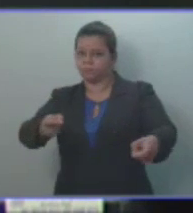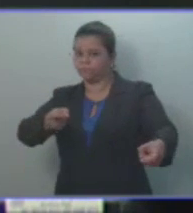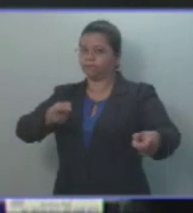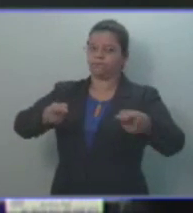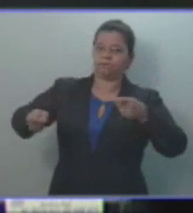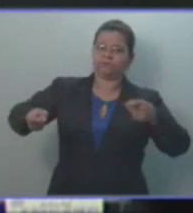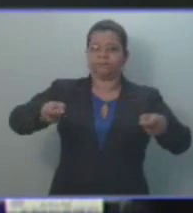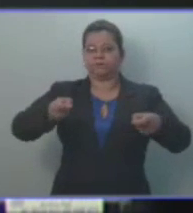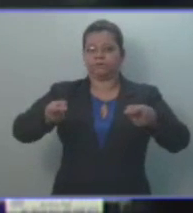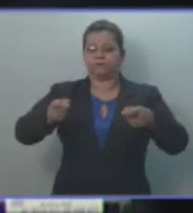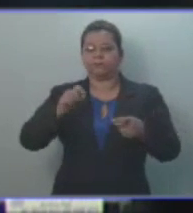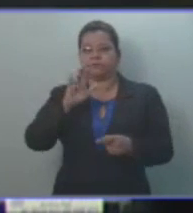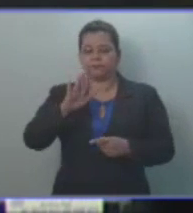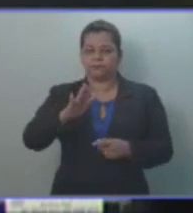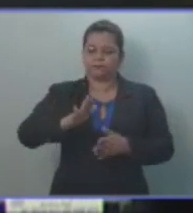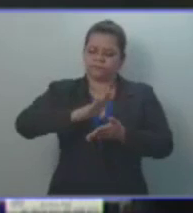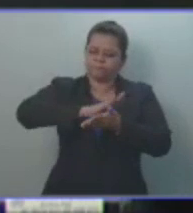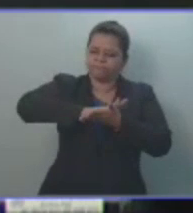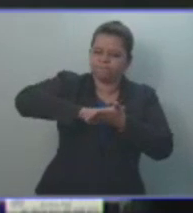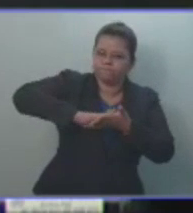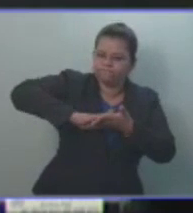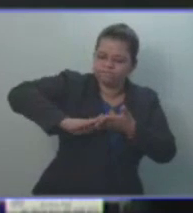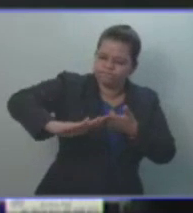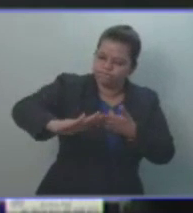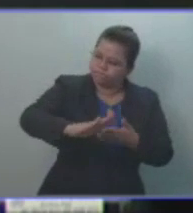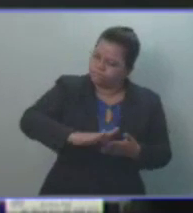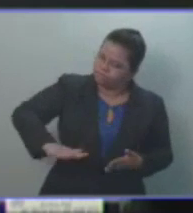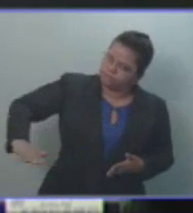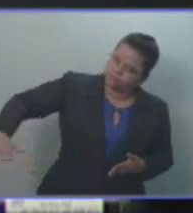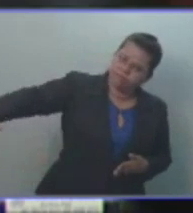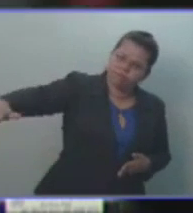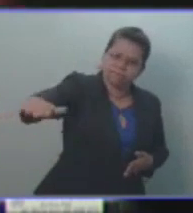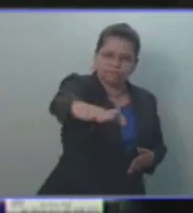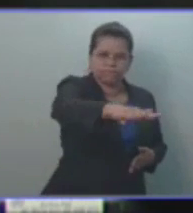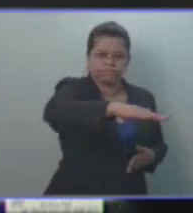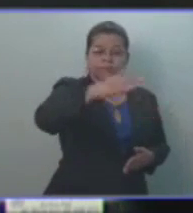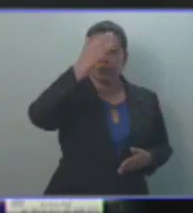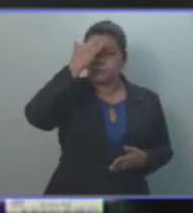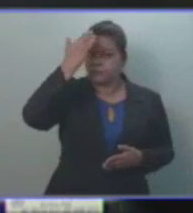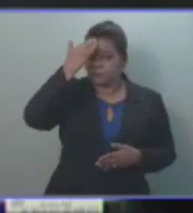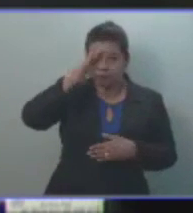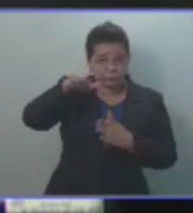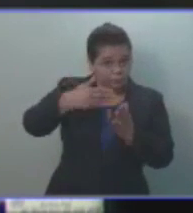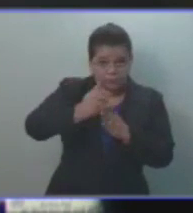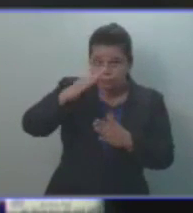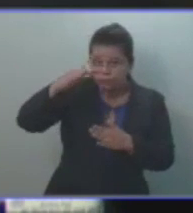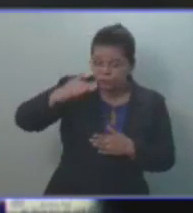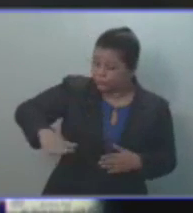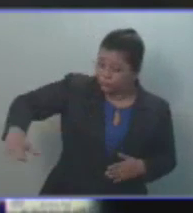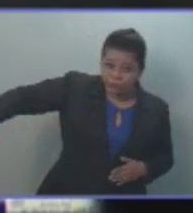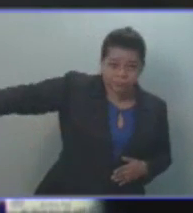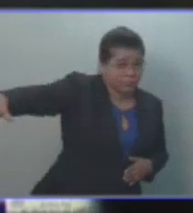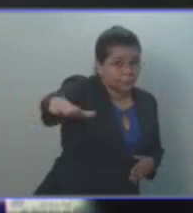su integridad territorial, reconociendo que el territorio nacional es